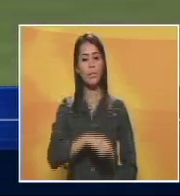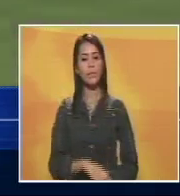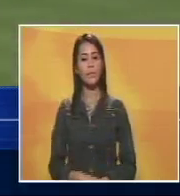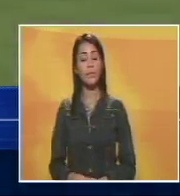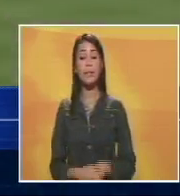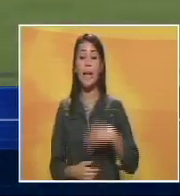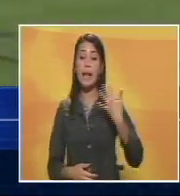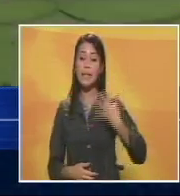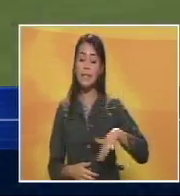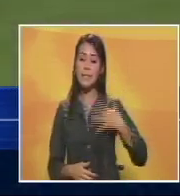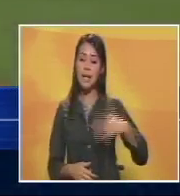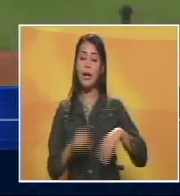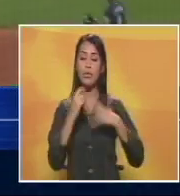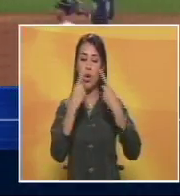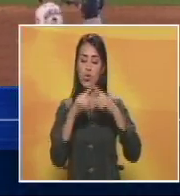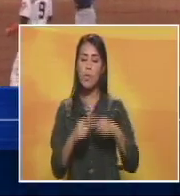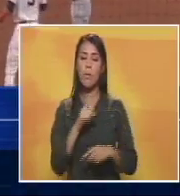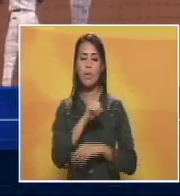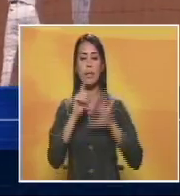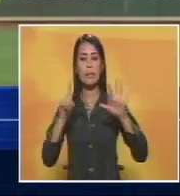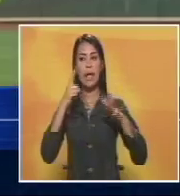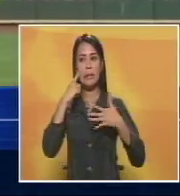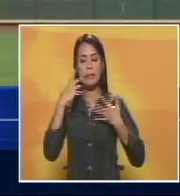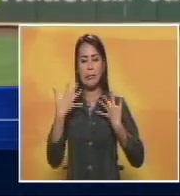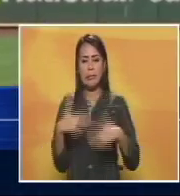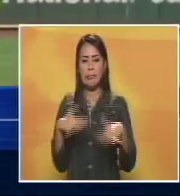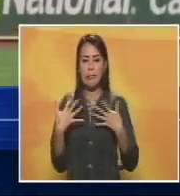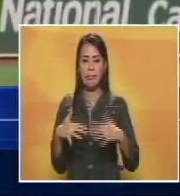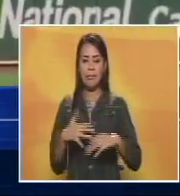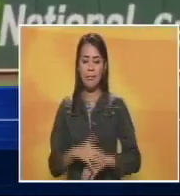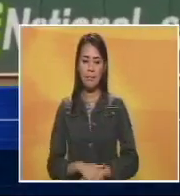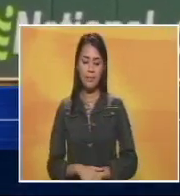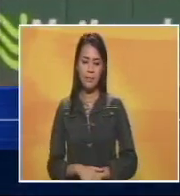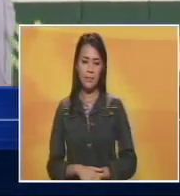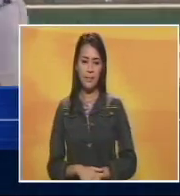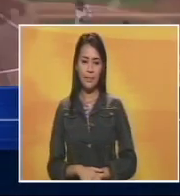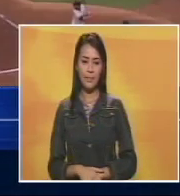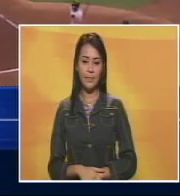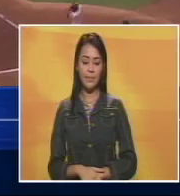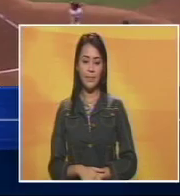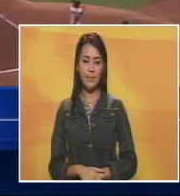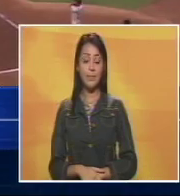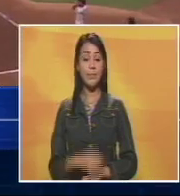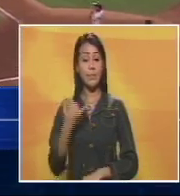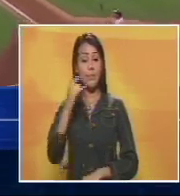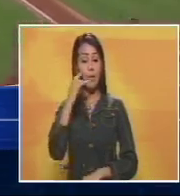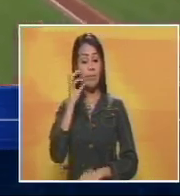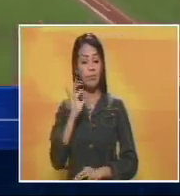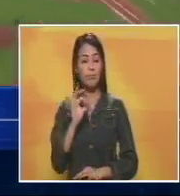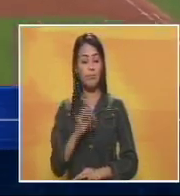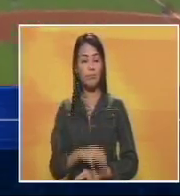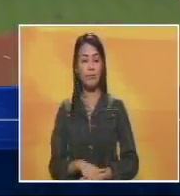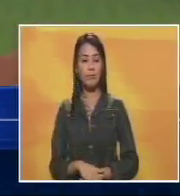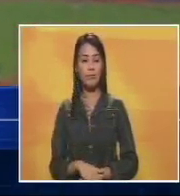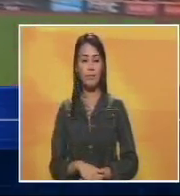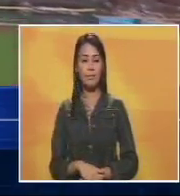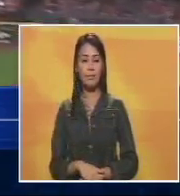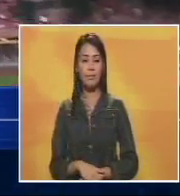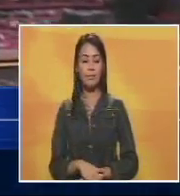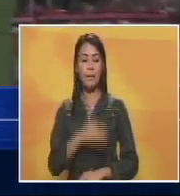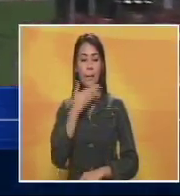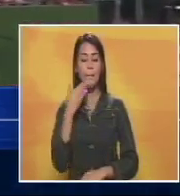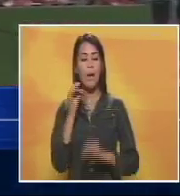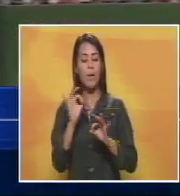izquierdo, el número 16 de la campaña, y con algo de suspenso, pues fue tras ir a revisión de video que se decretó el vuelacercas, que contribuyó